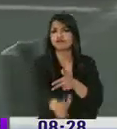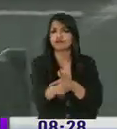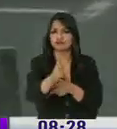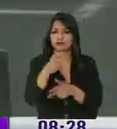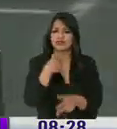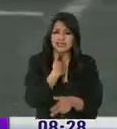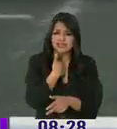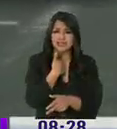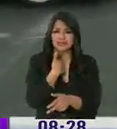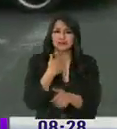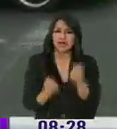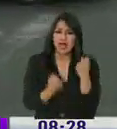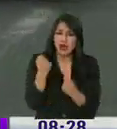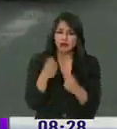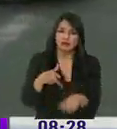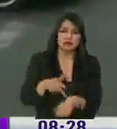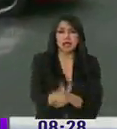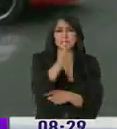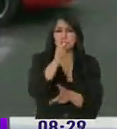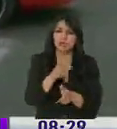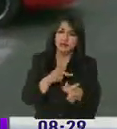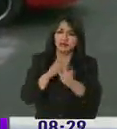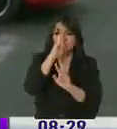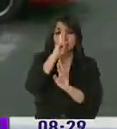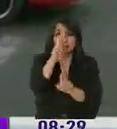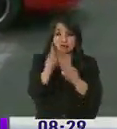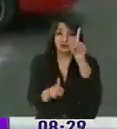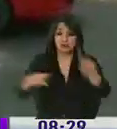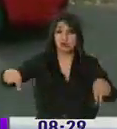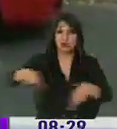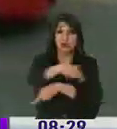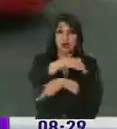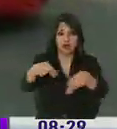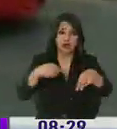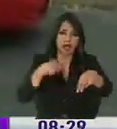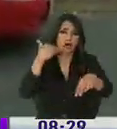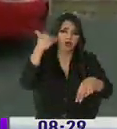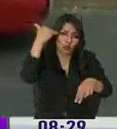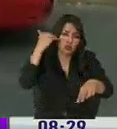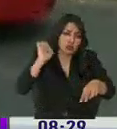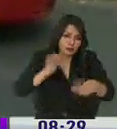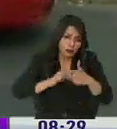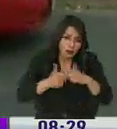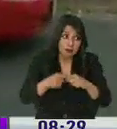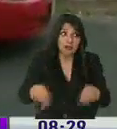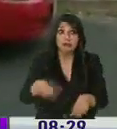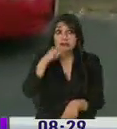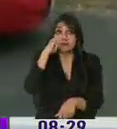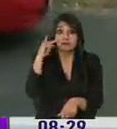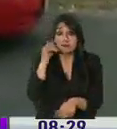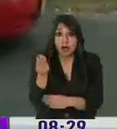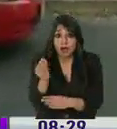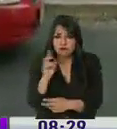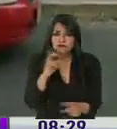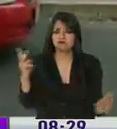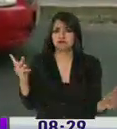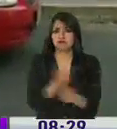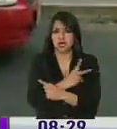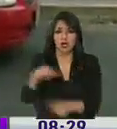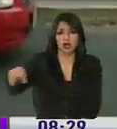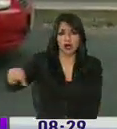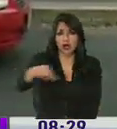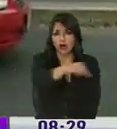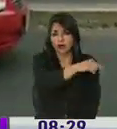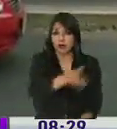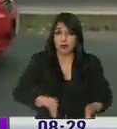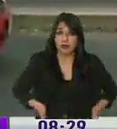aquí los carros se pasan, nos respetan, y claro, uno que es adulto tiene problemas. Imagínense los niños que pasan. Esta es